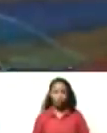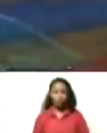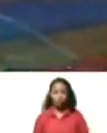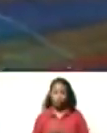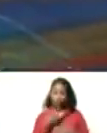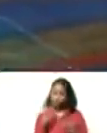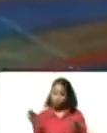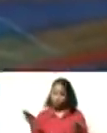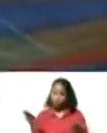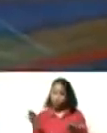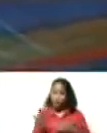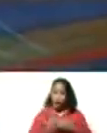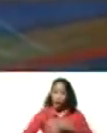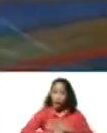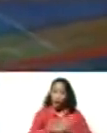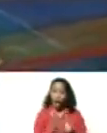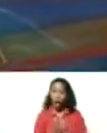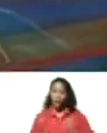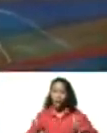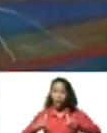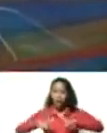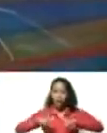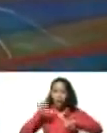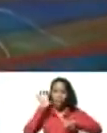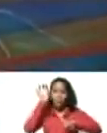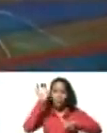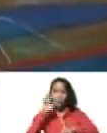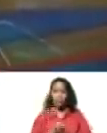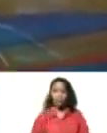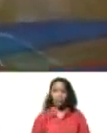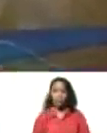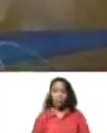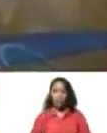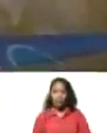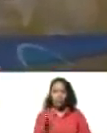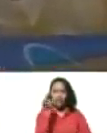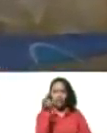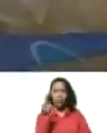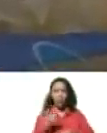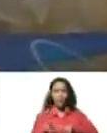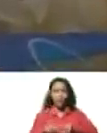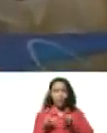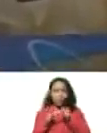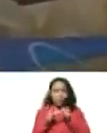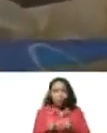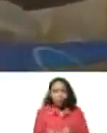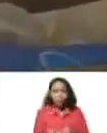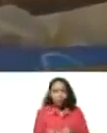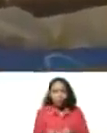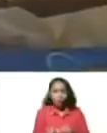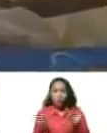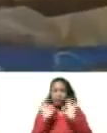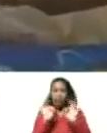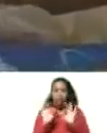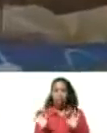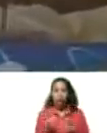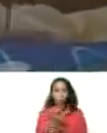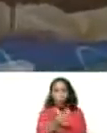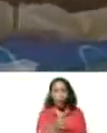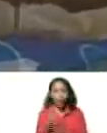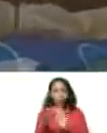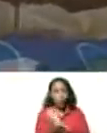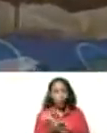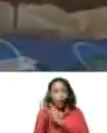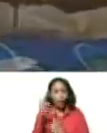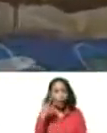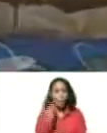Bueno, a lo largo y ancho del país, que ningún niño se quedara sin regalo. Allá en